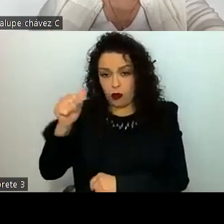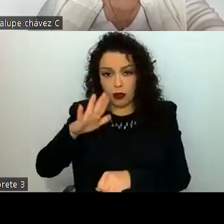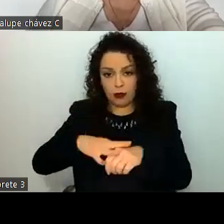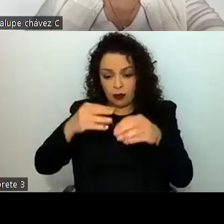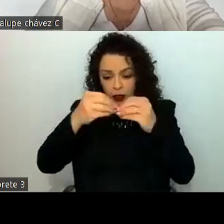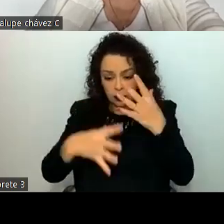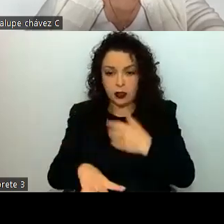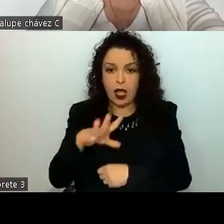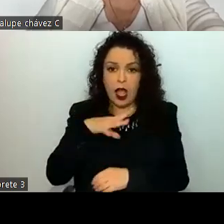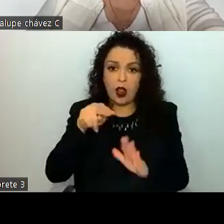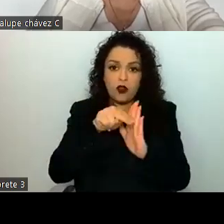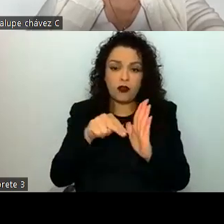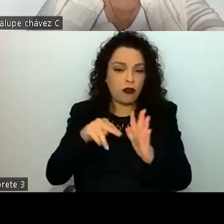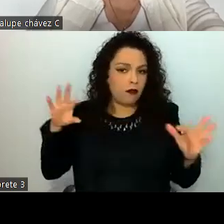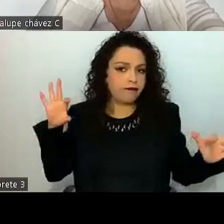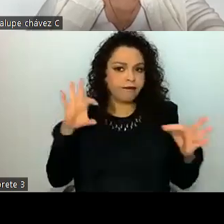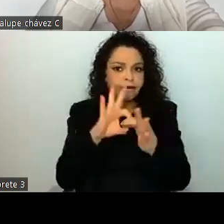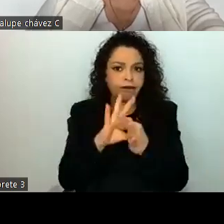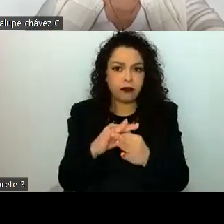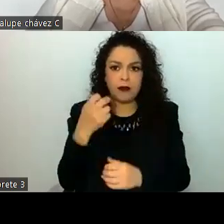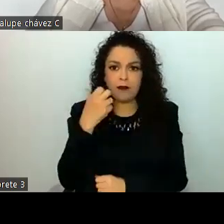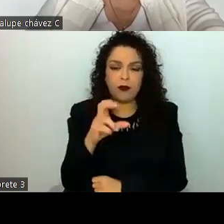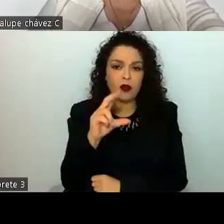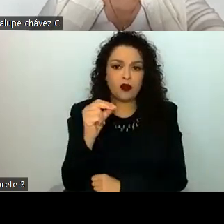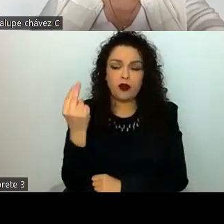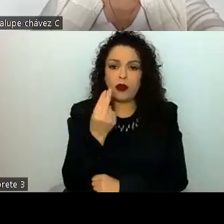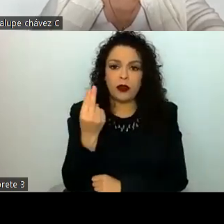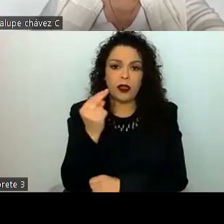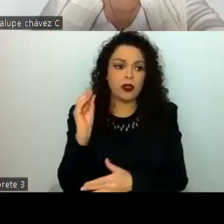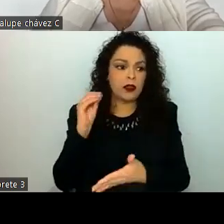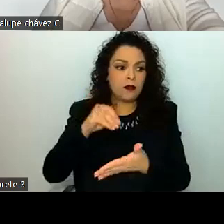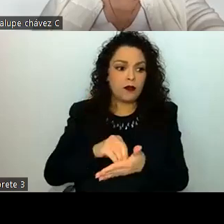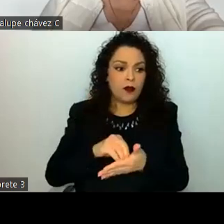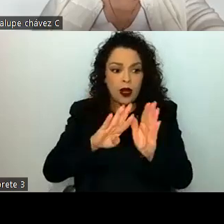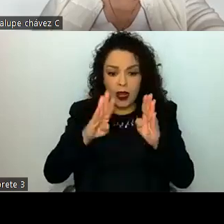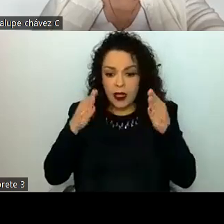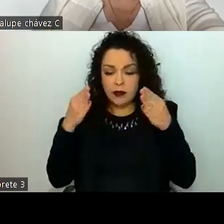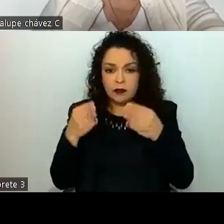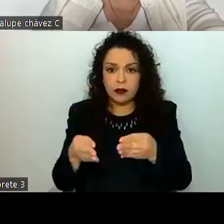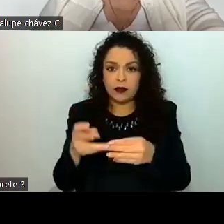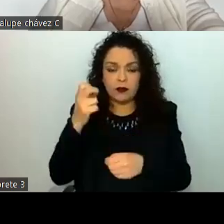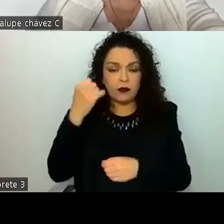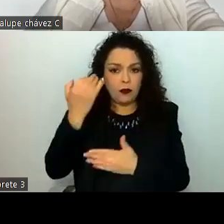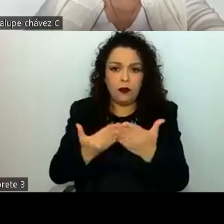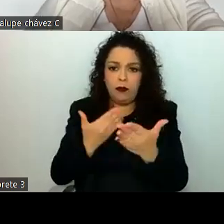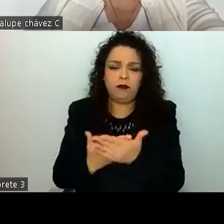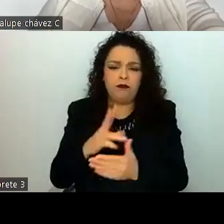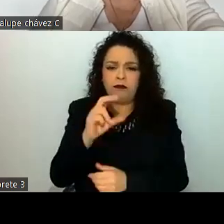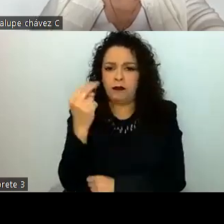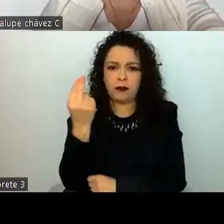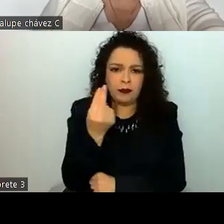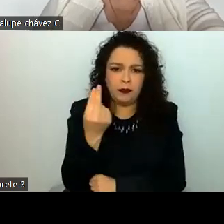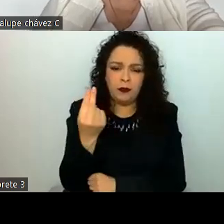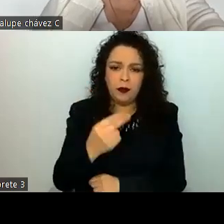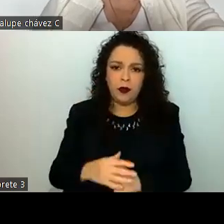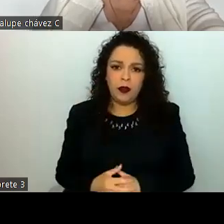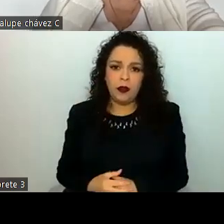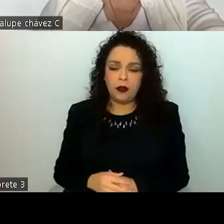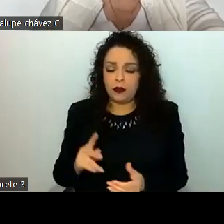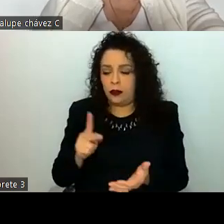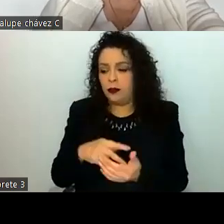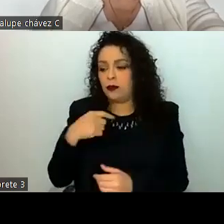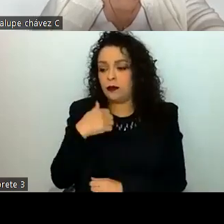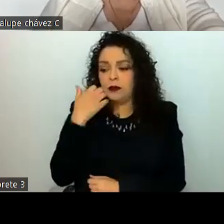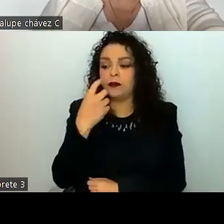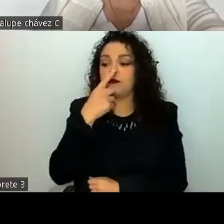aplicable, por lo que no es necesario establecer disposiciones específicas en la presente iniciativa. Se reitera que el